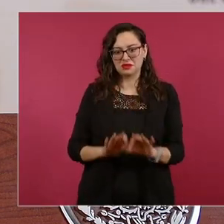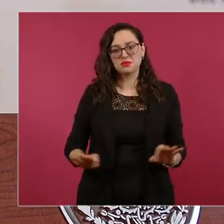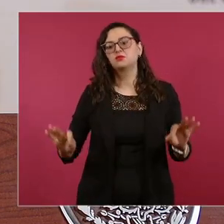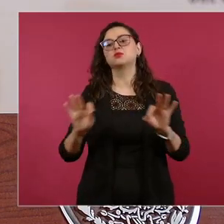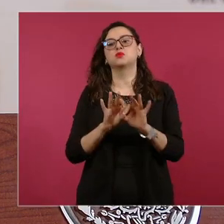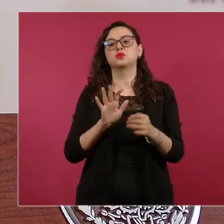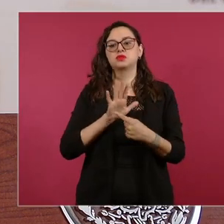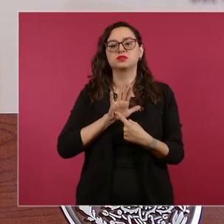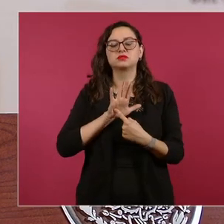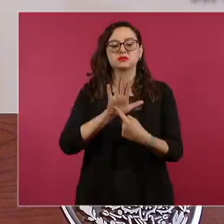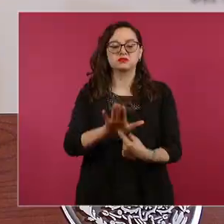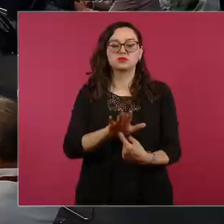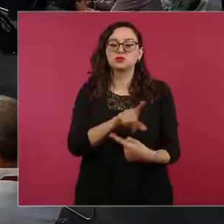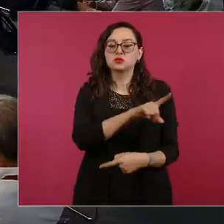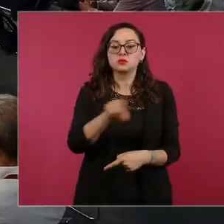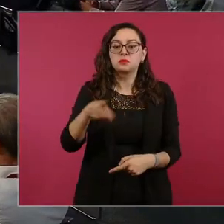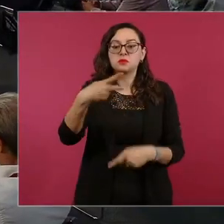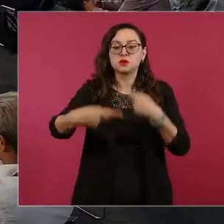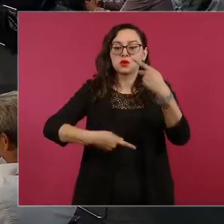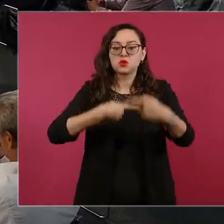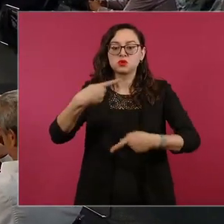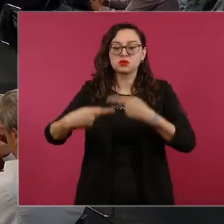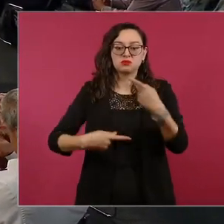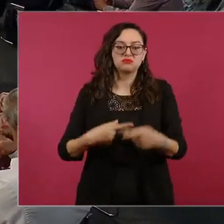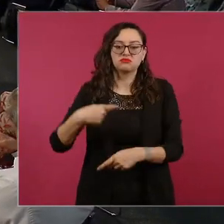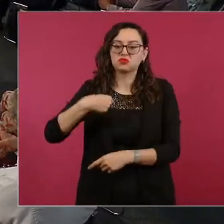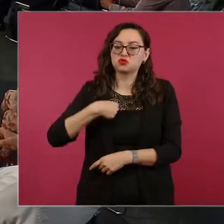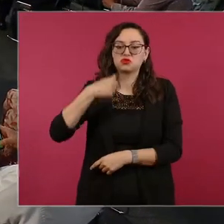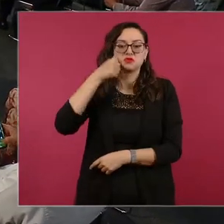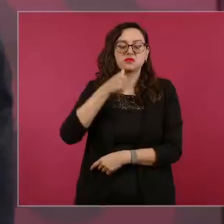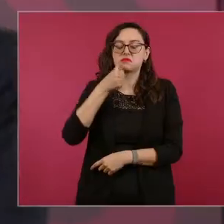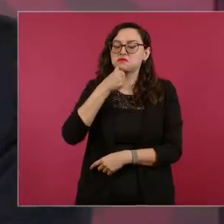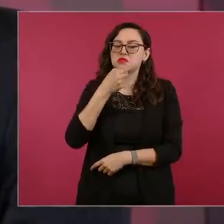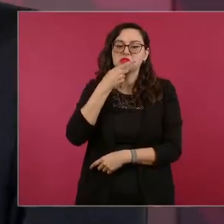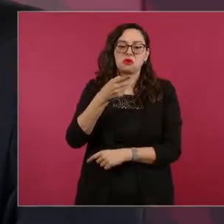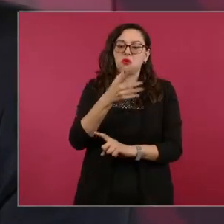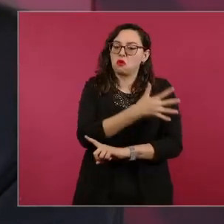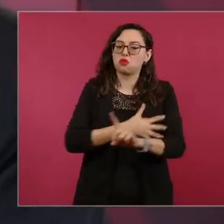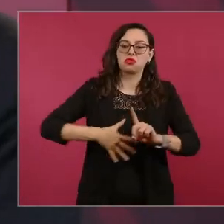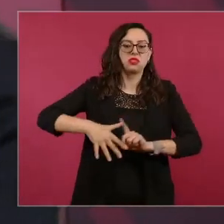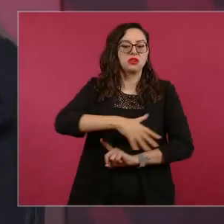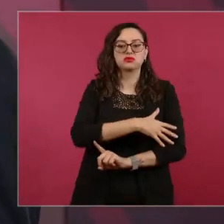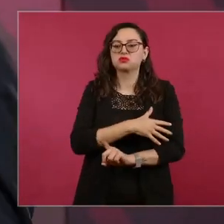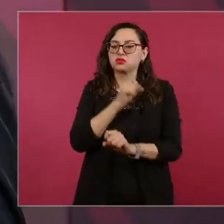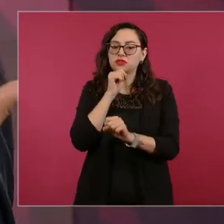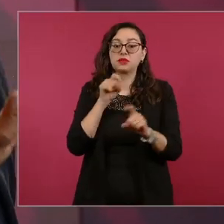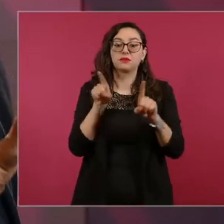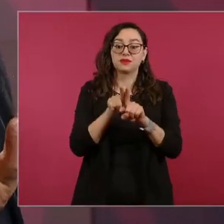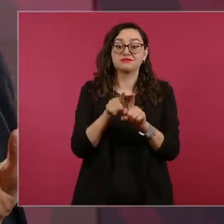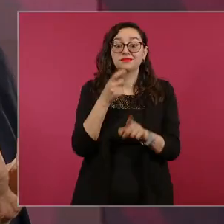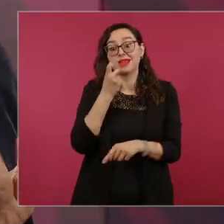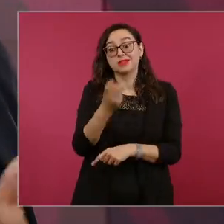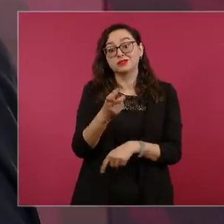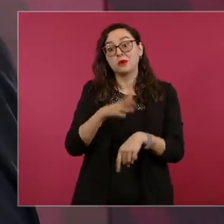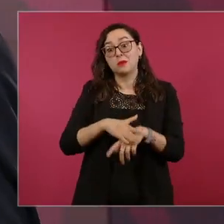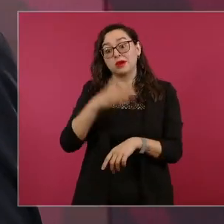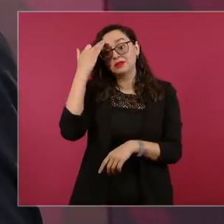Siempre hablo de que no hay texto sin contexto y eso lleva tiempo.